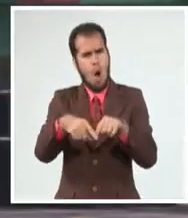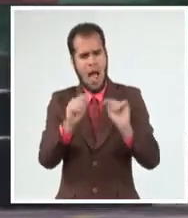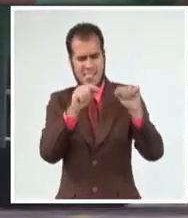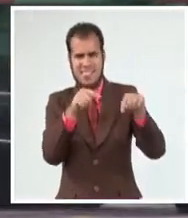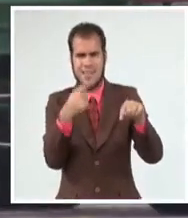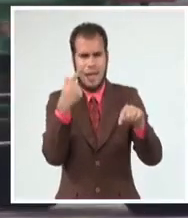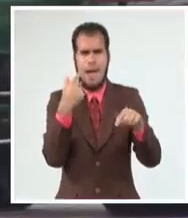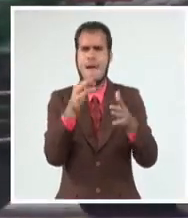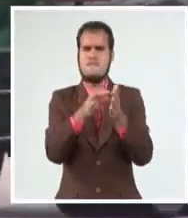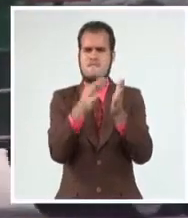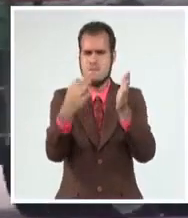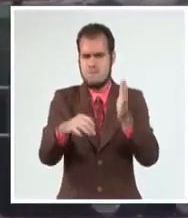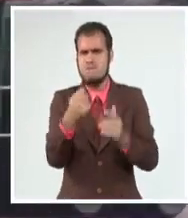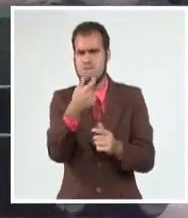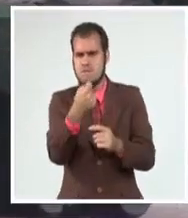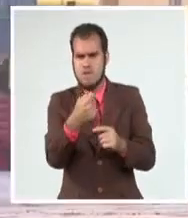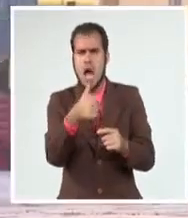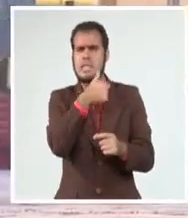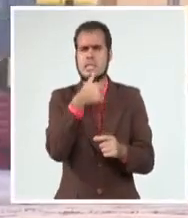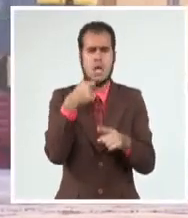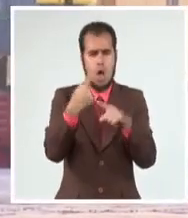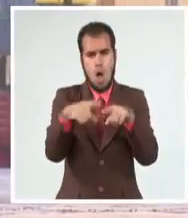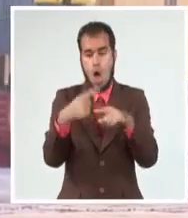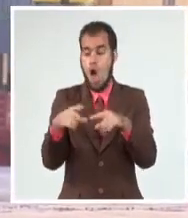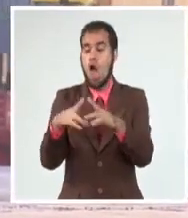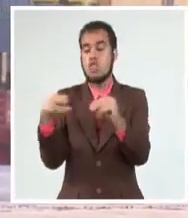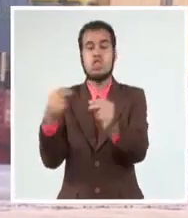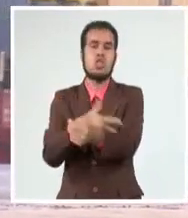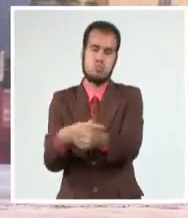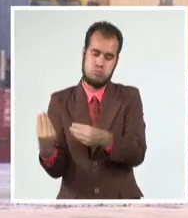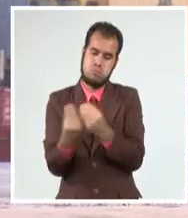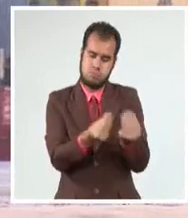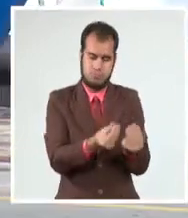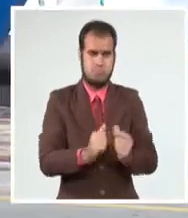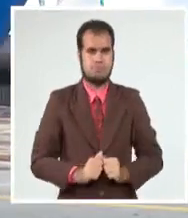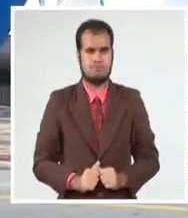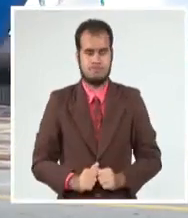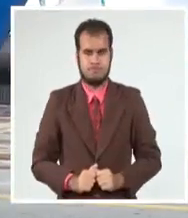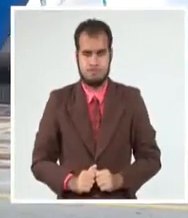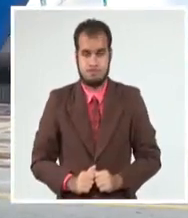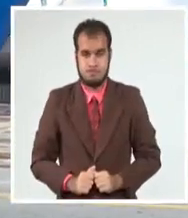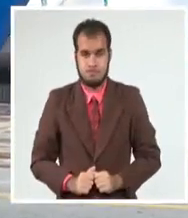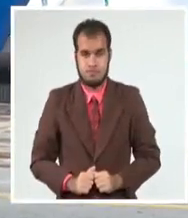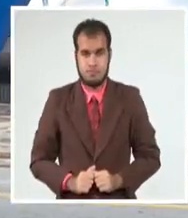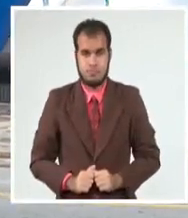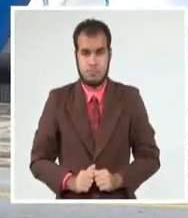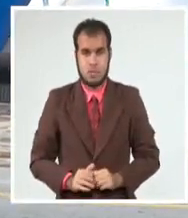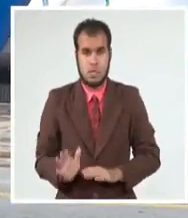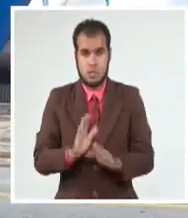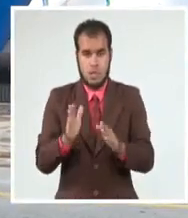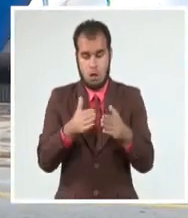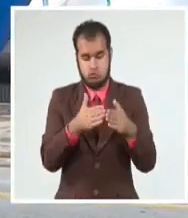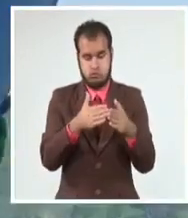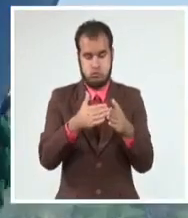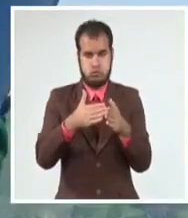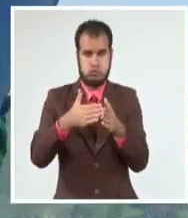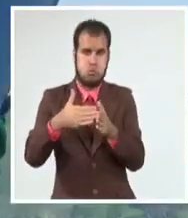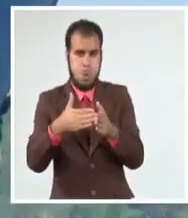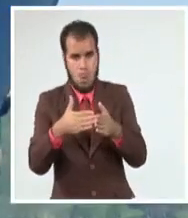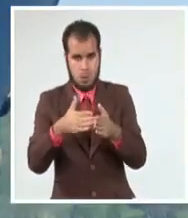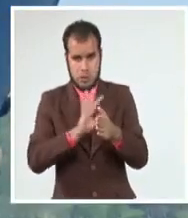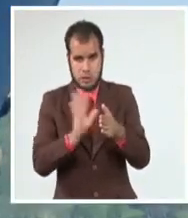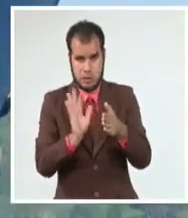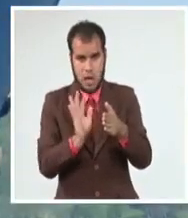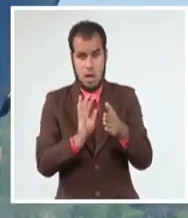enviado por el pueblo nicaragüense y su presidente daniel ortega a atracar en la rada artemiseña el